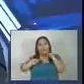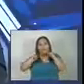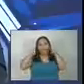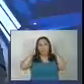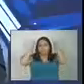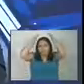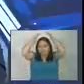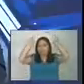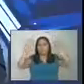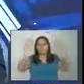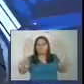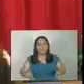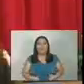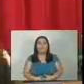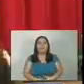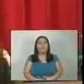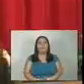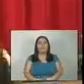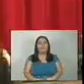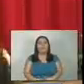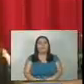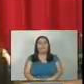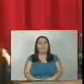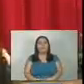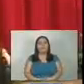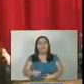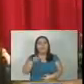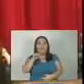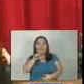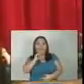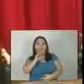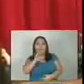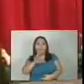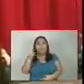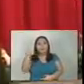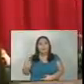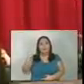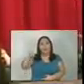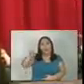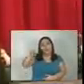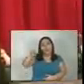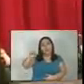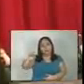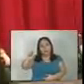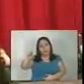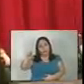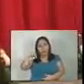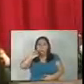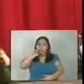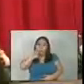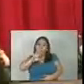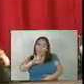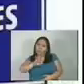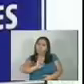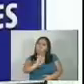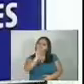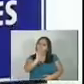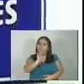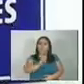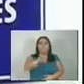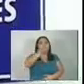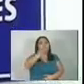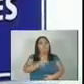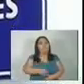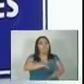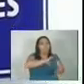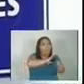este tema. El arzobispo de San Salvador, José Luis Escobaralas, calificó de más digna la pensión mínima